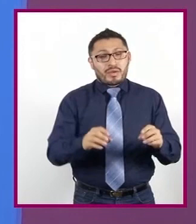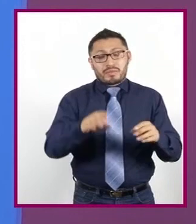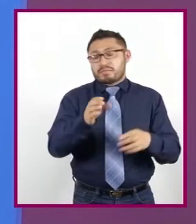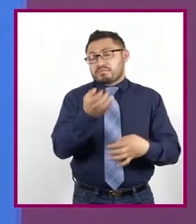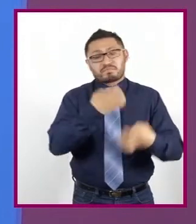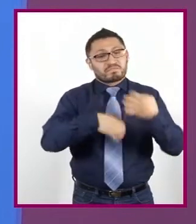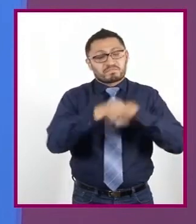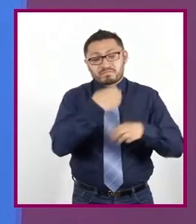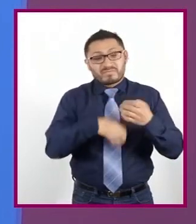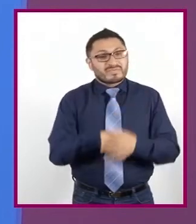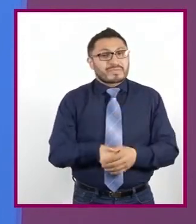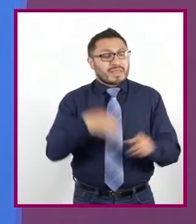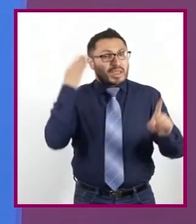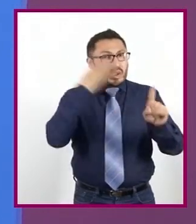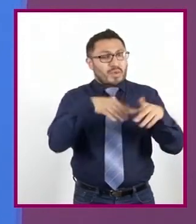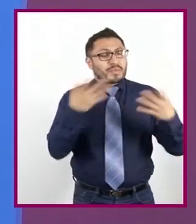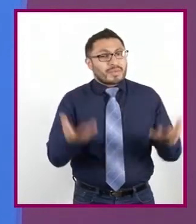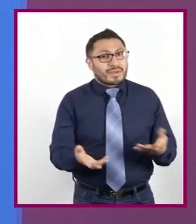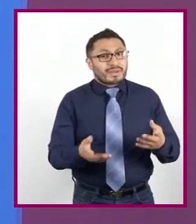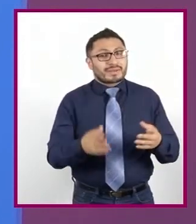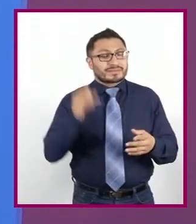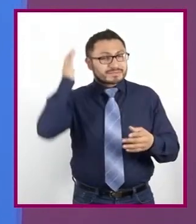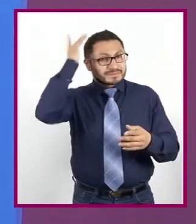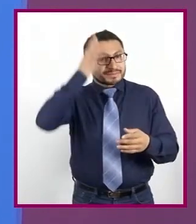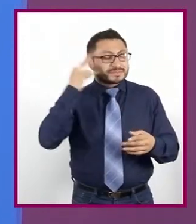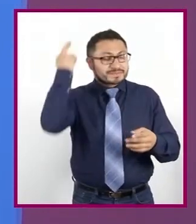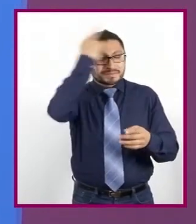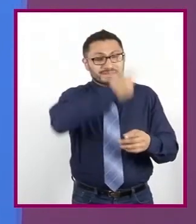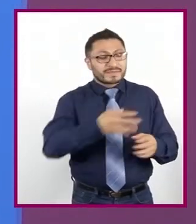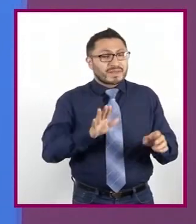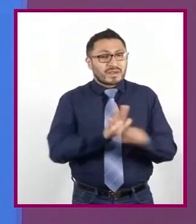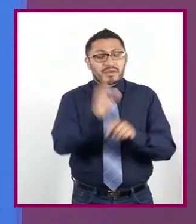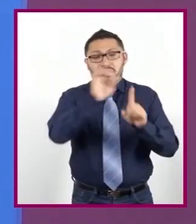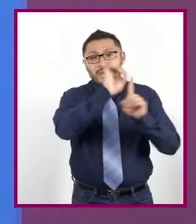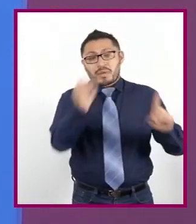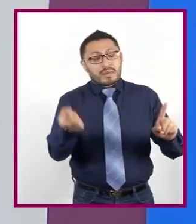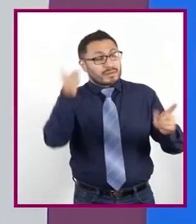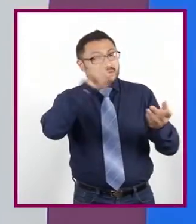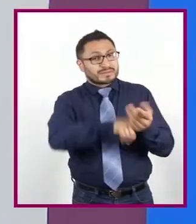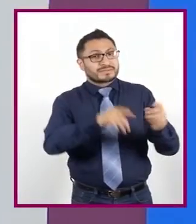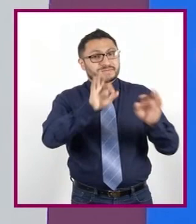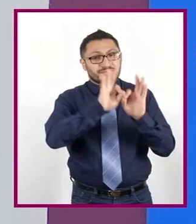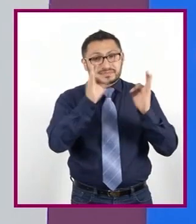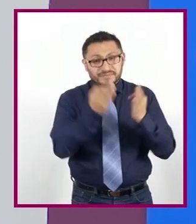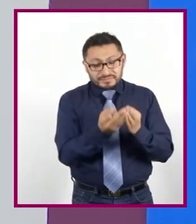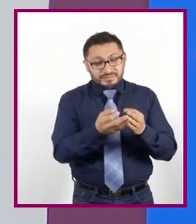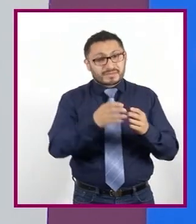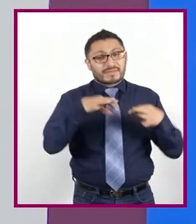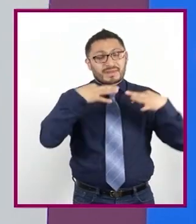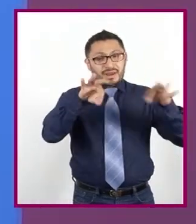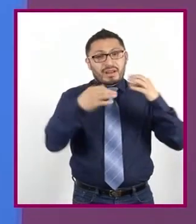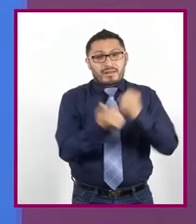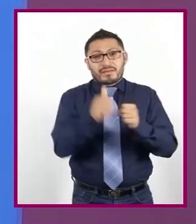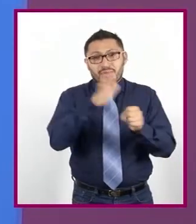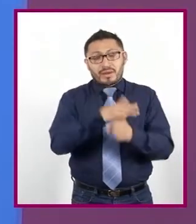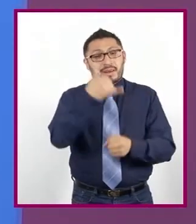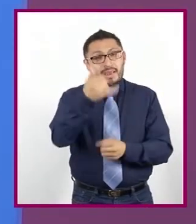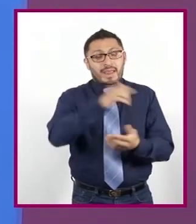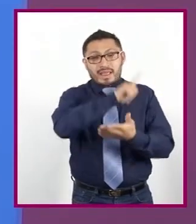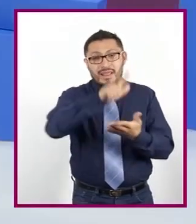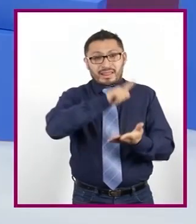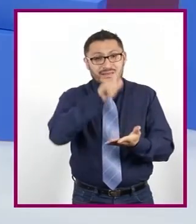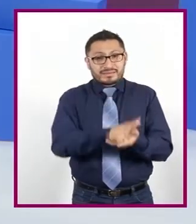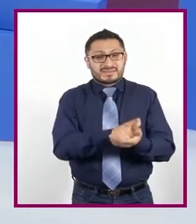comerciales, con el propósito de reflexionar sobre la estructura y formato de documentos administrativos y